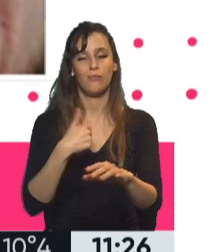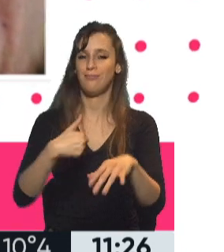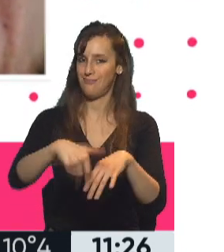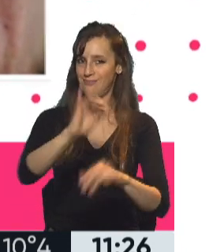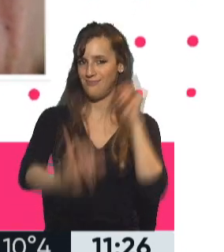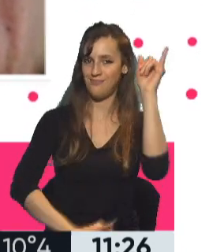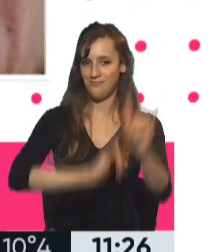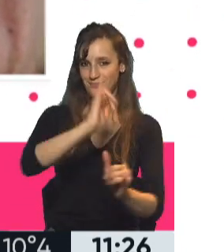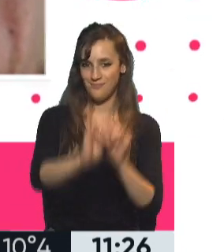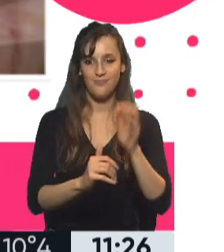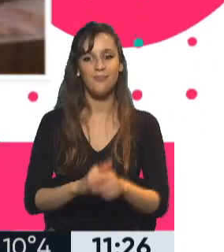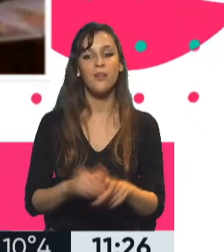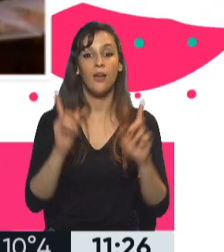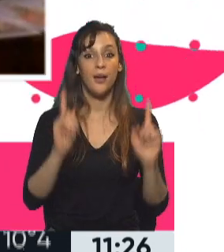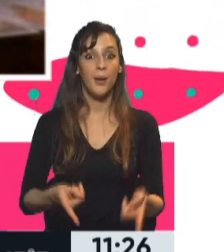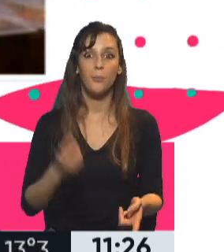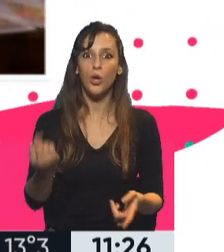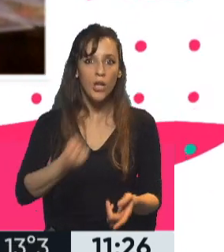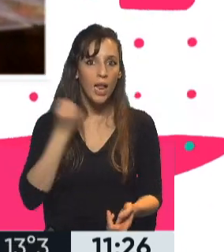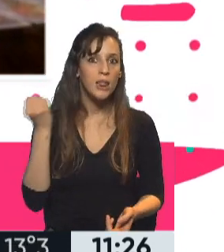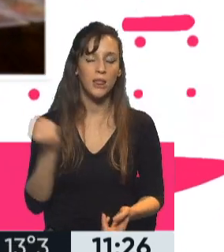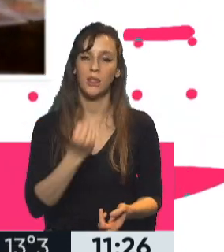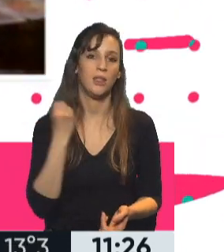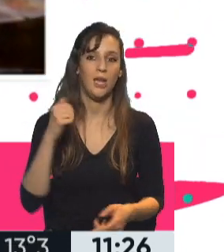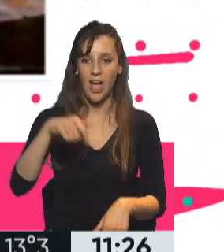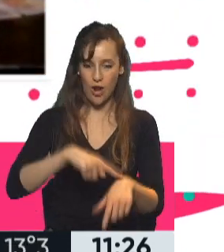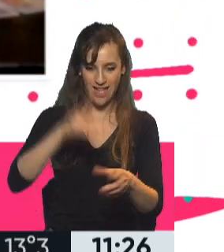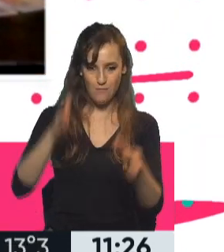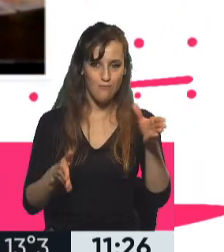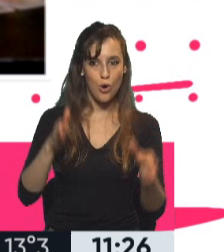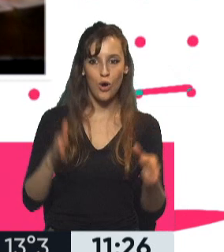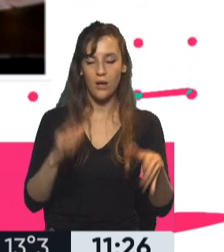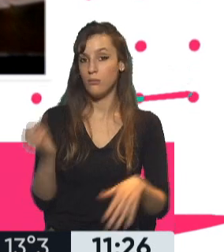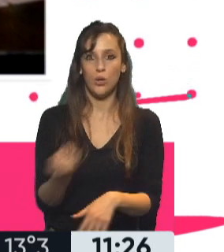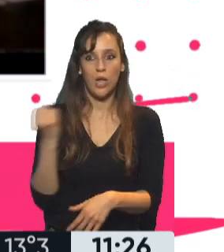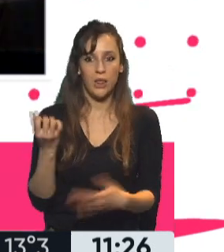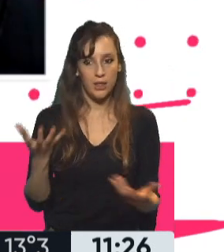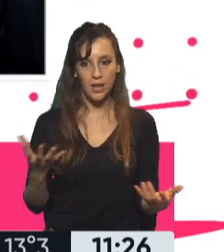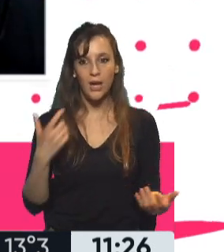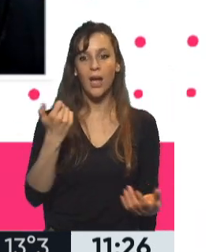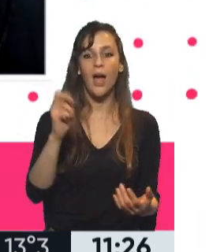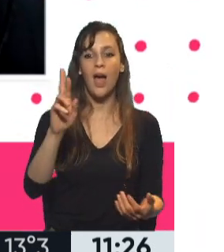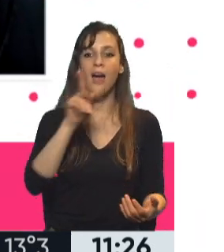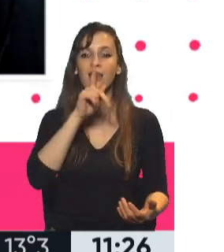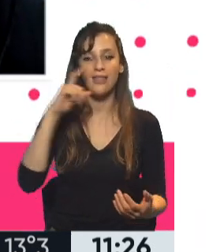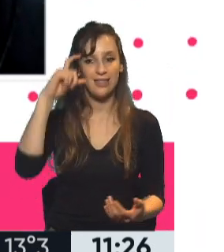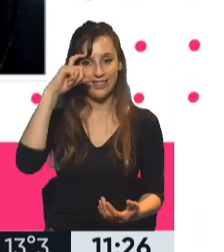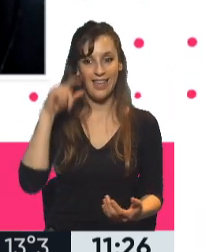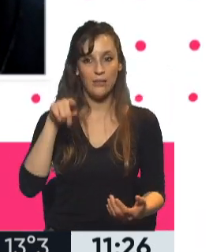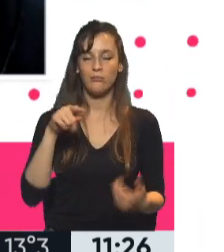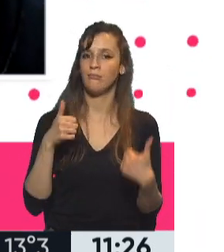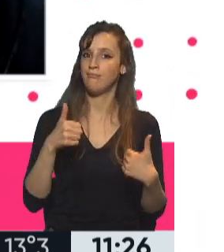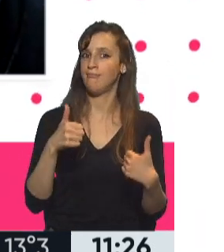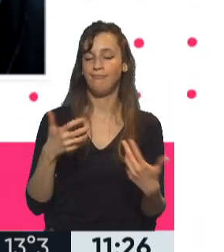todo esto. Y tan importante, pero Susana, tan importante en estos tiempos, ¿no? Digo, el arte justamente es algo que te salva en estas circunstancias de